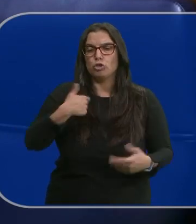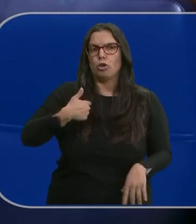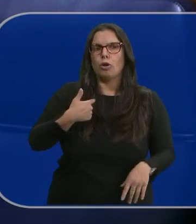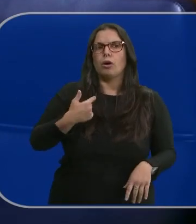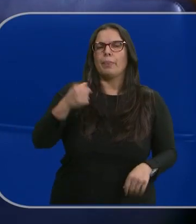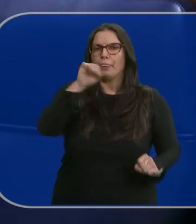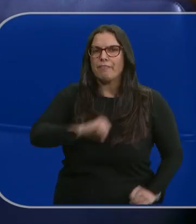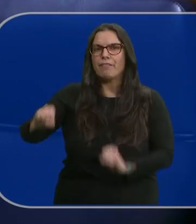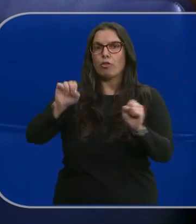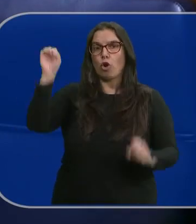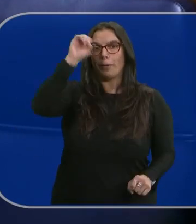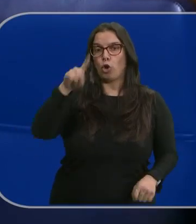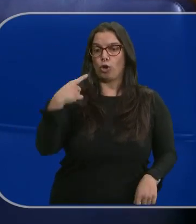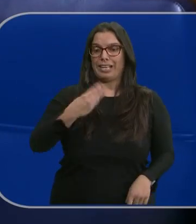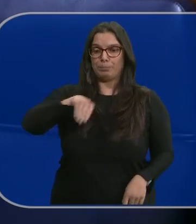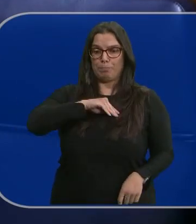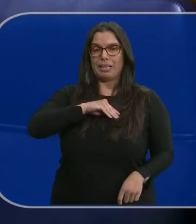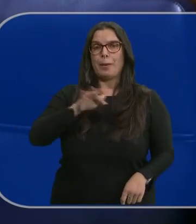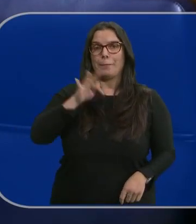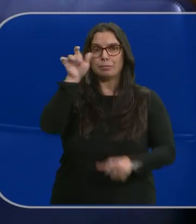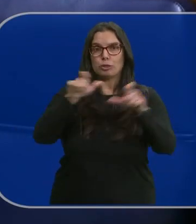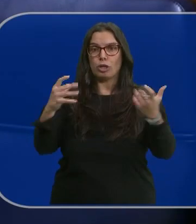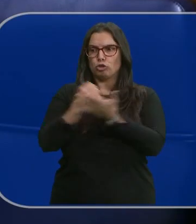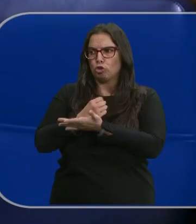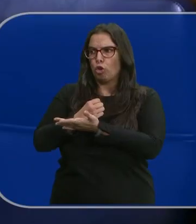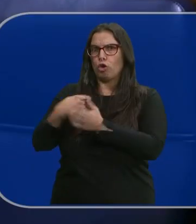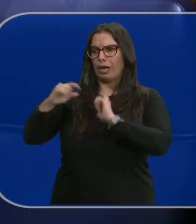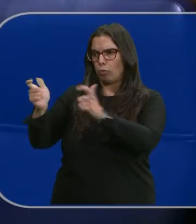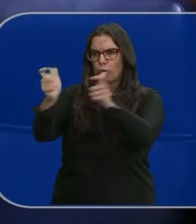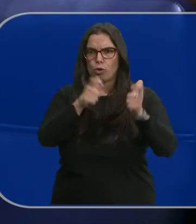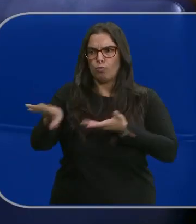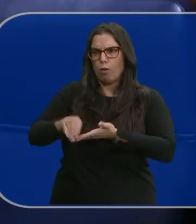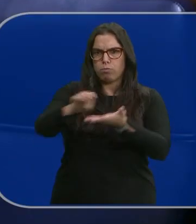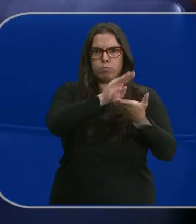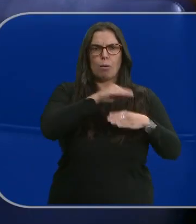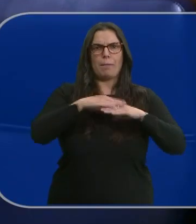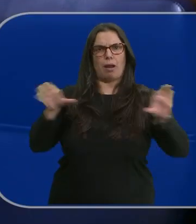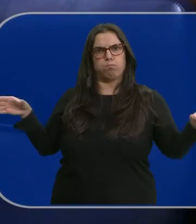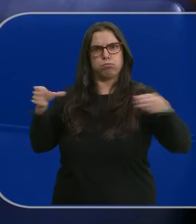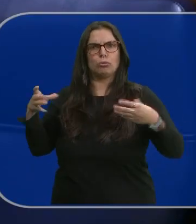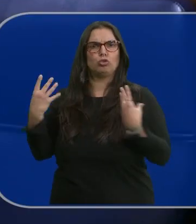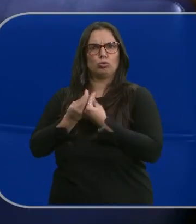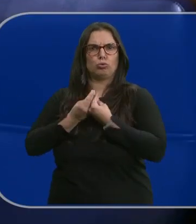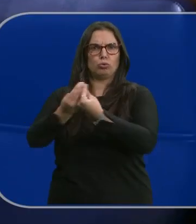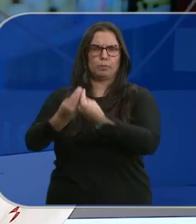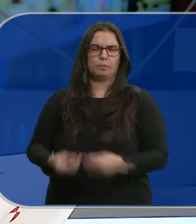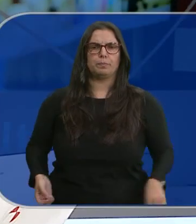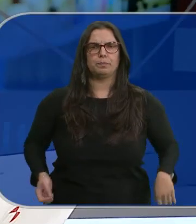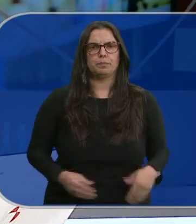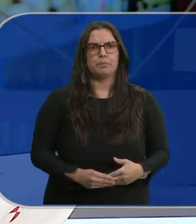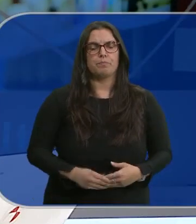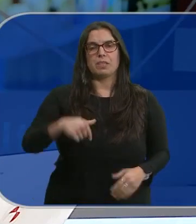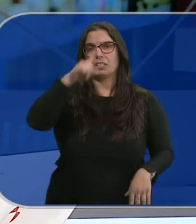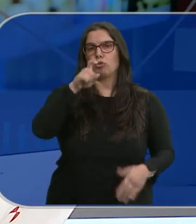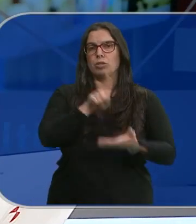de España, sino de todos aquellos que se reunieron conmigo y que conseguimos defender un frente común. Un